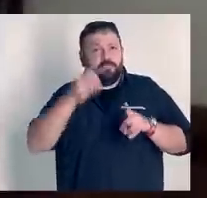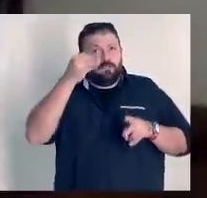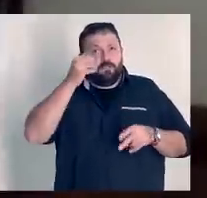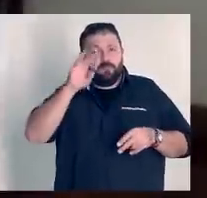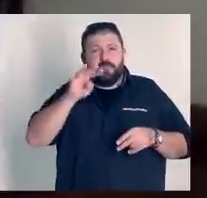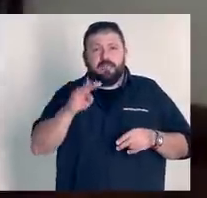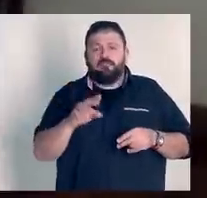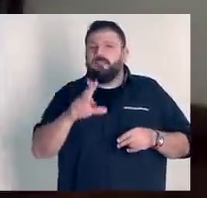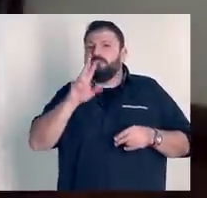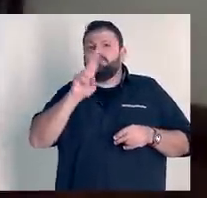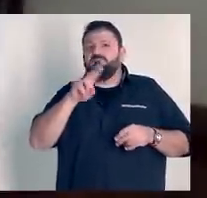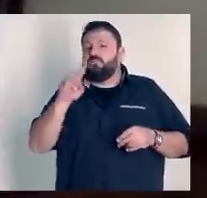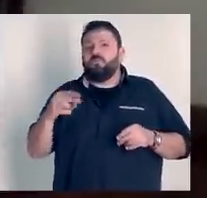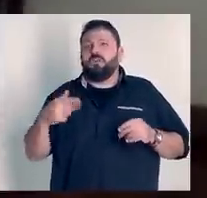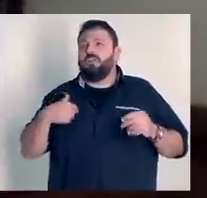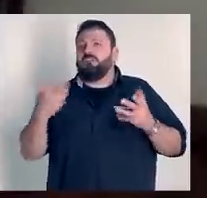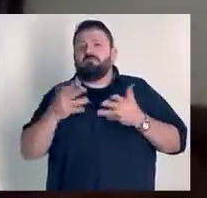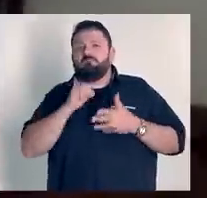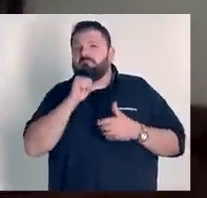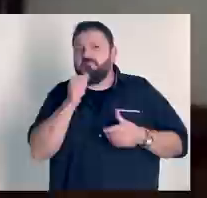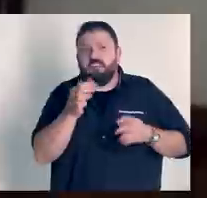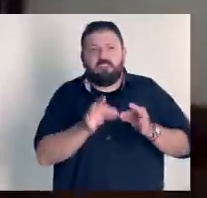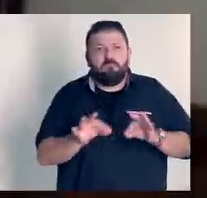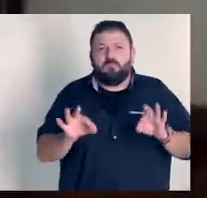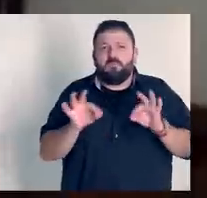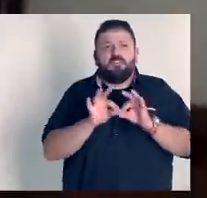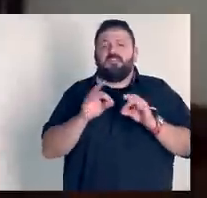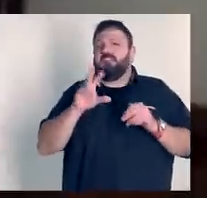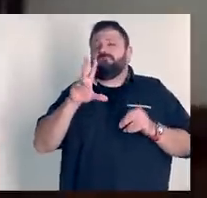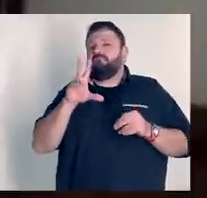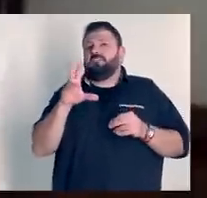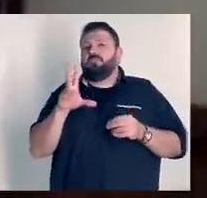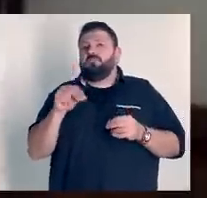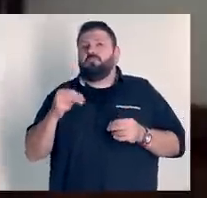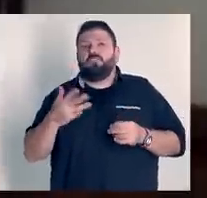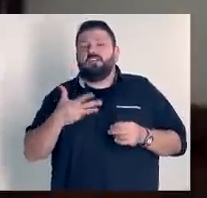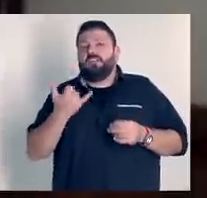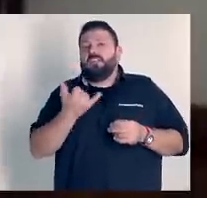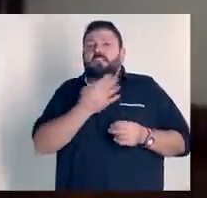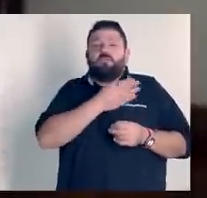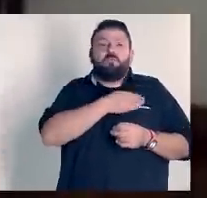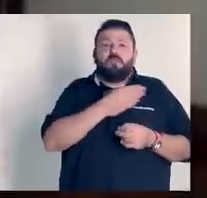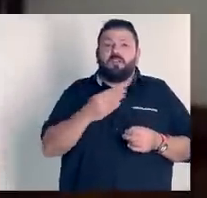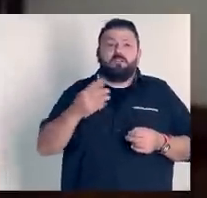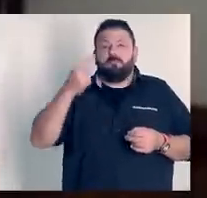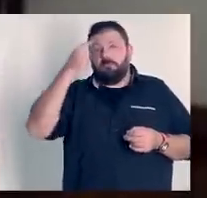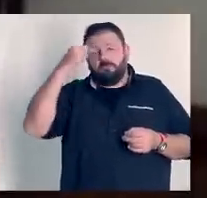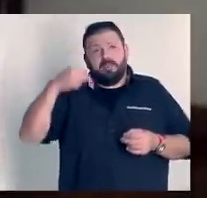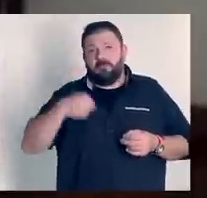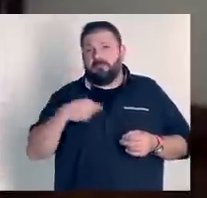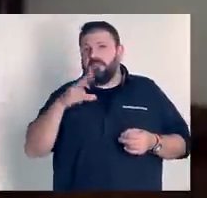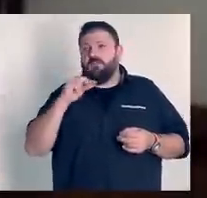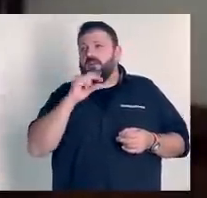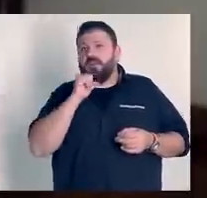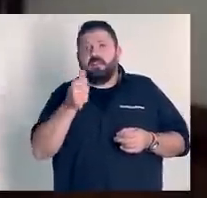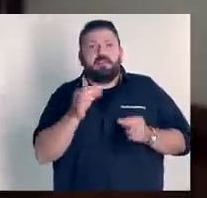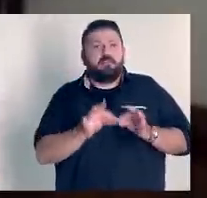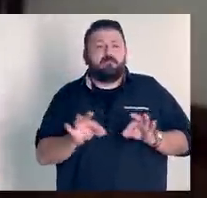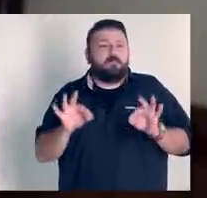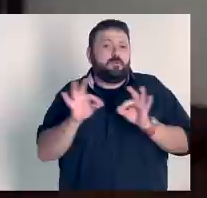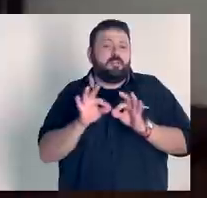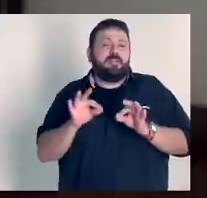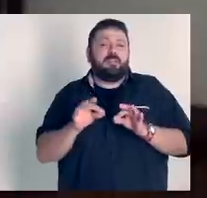nada económicamente hablando importante, ni en la vida, ni tenía trayectoria, ni bueno, ni era nada importante en el medio en que yo vivía, ni mucho